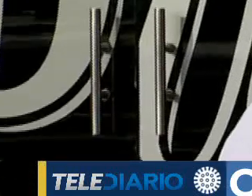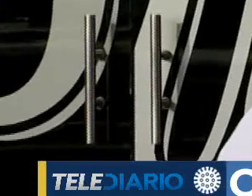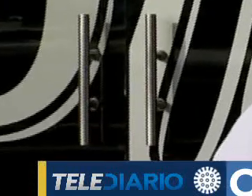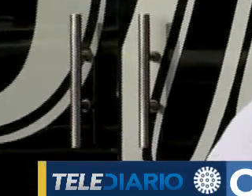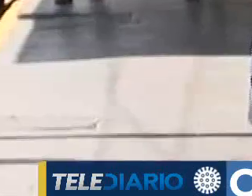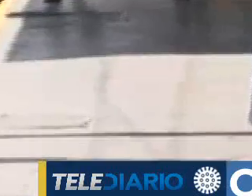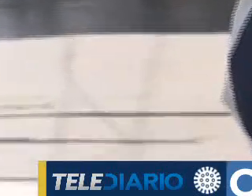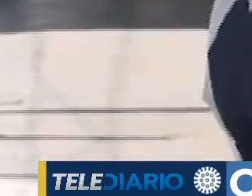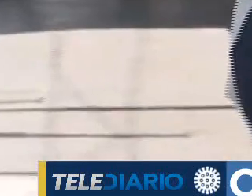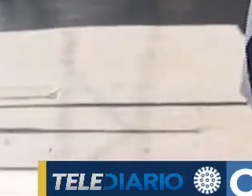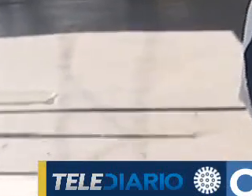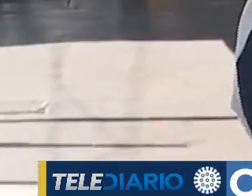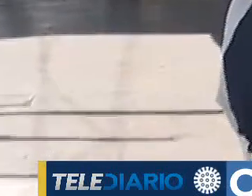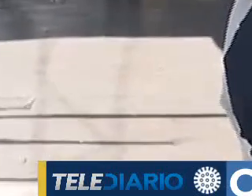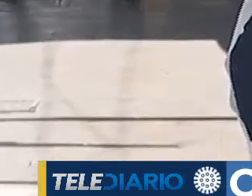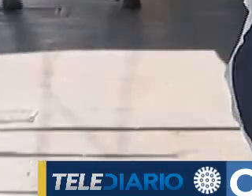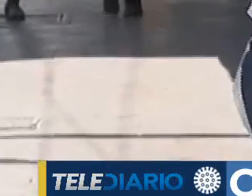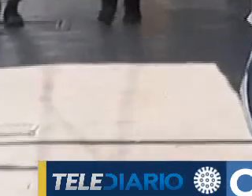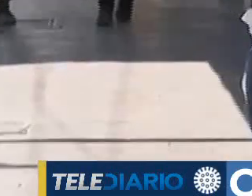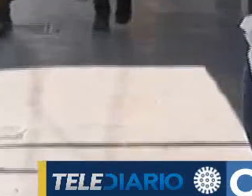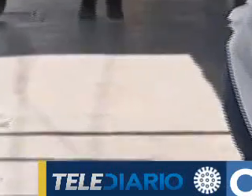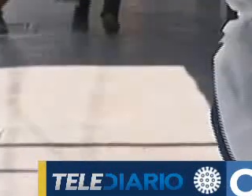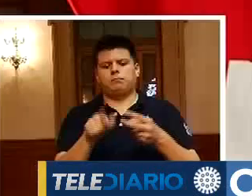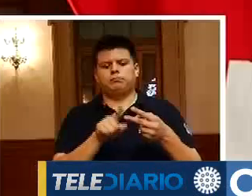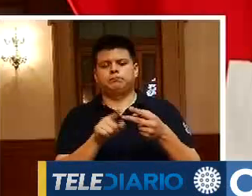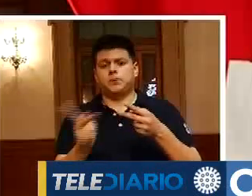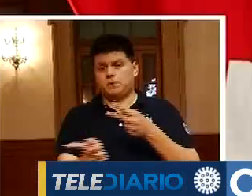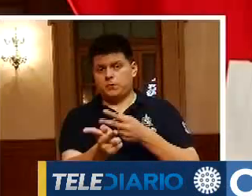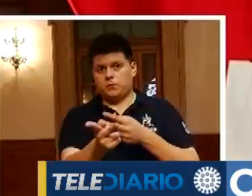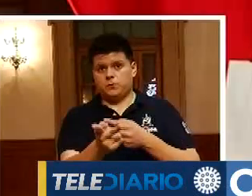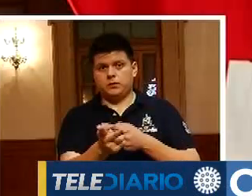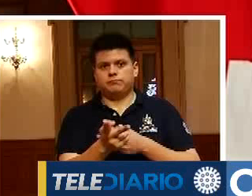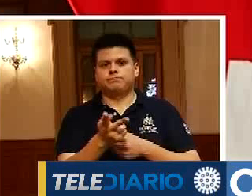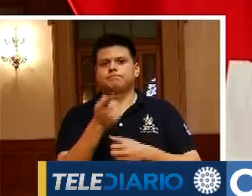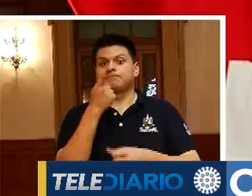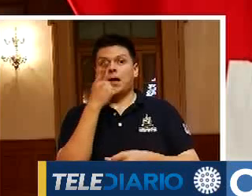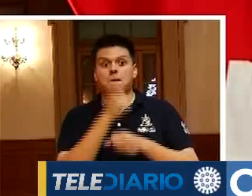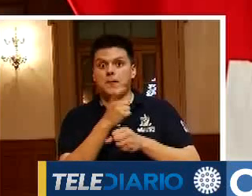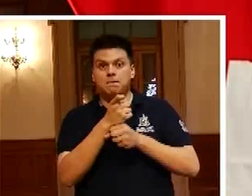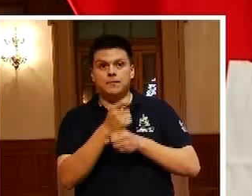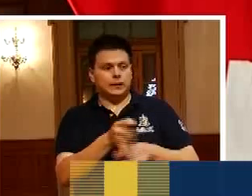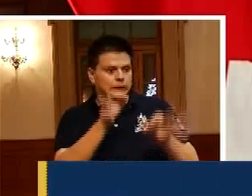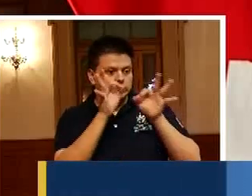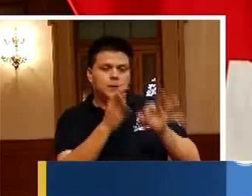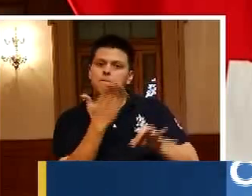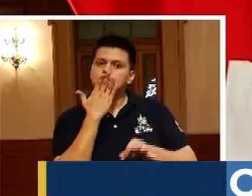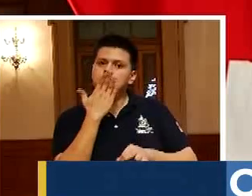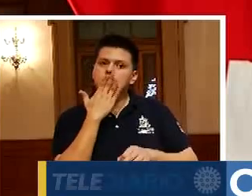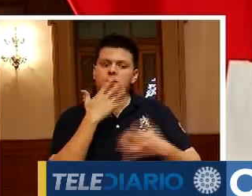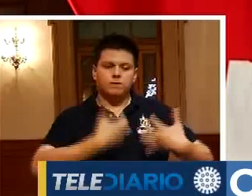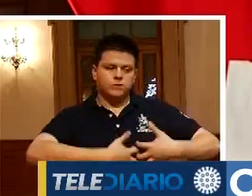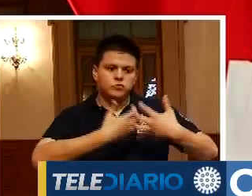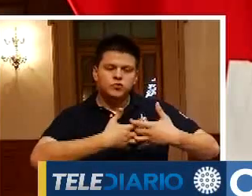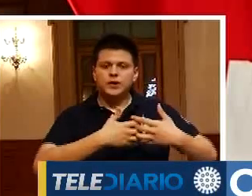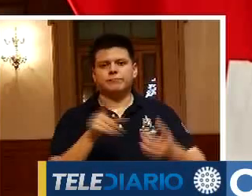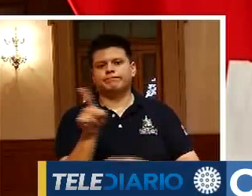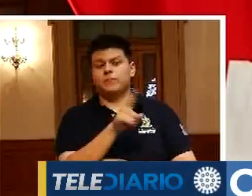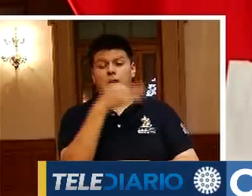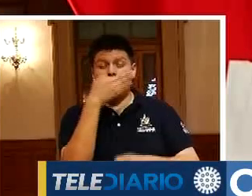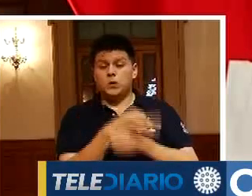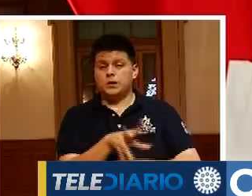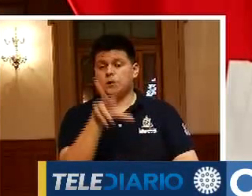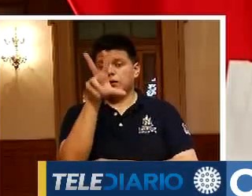para ubicar los casos y prevenir más contagios. Como primera opción, no es una buena opción, no en este